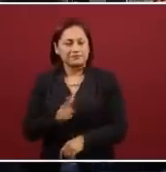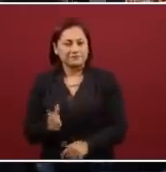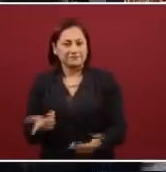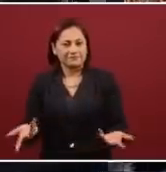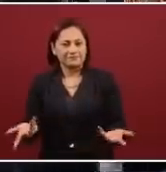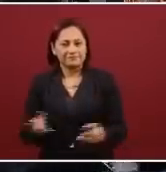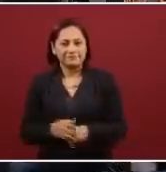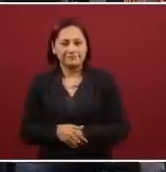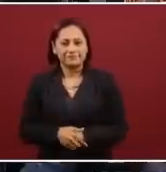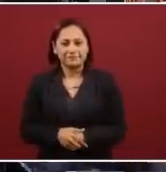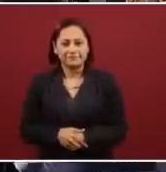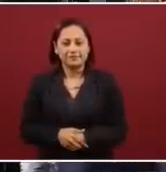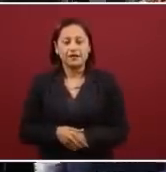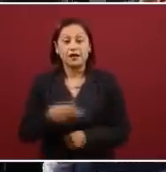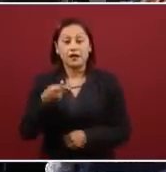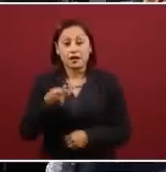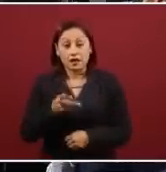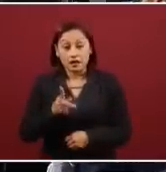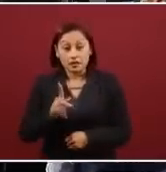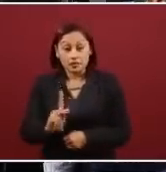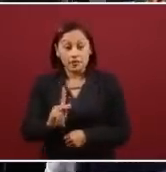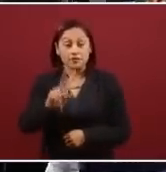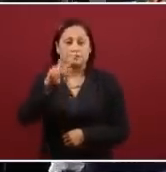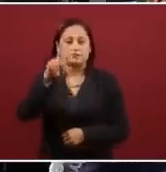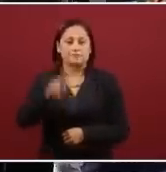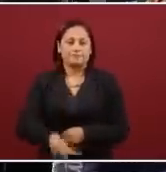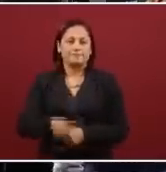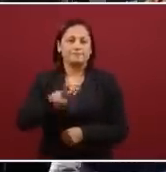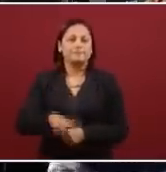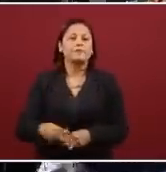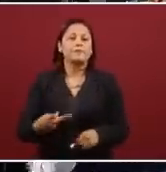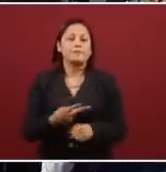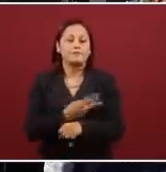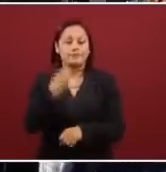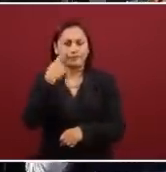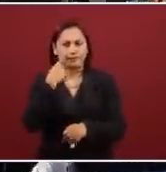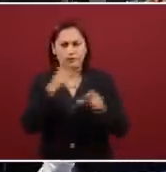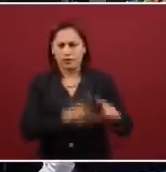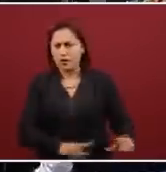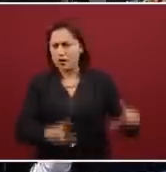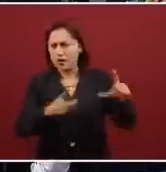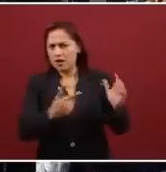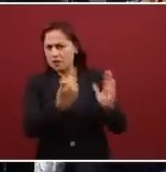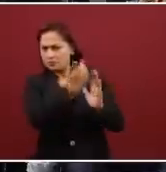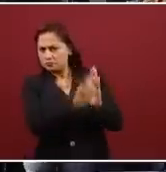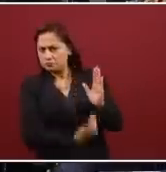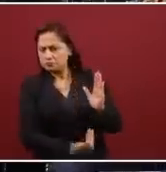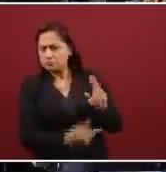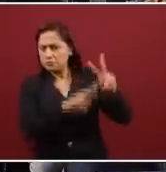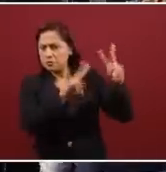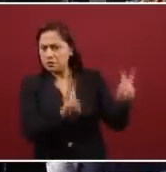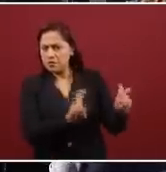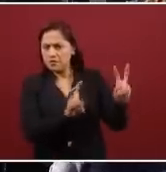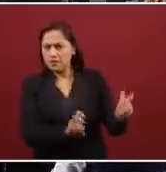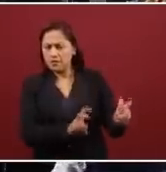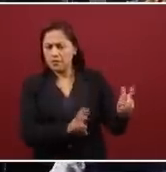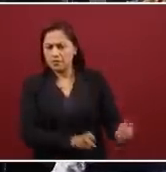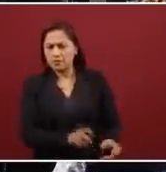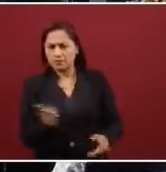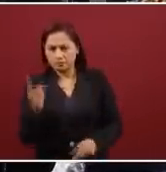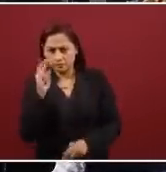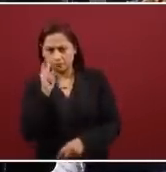Pero históricamente, miren los temas, pon además el índice.